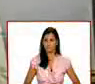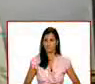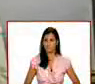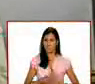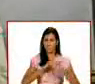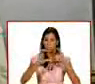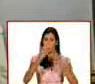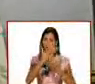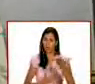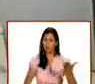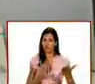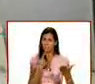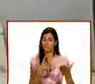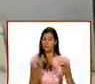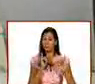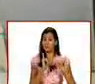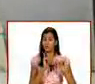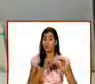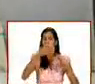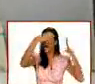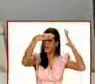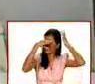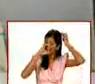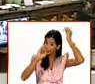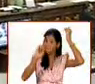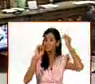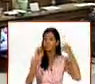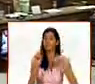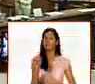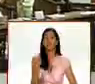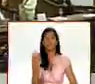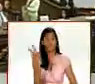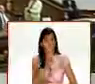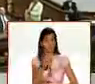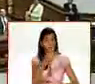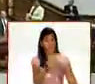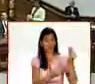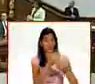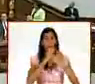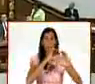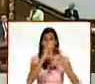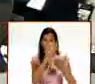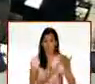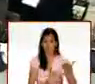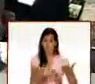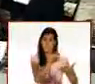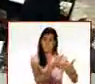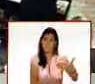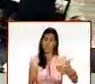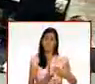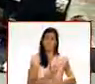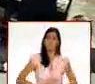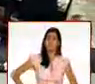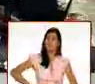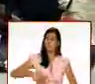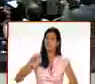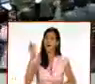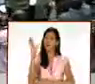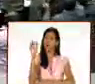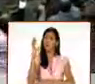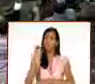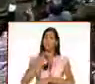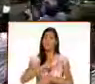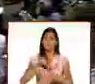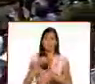El comunicado emitido por la Cancillería de la República Bolivariana de Venezuela fue leído por la presidenta de la Asamblea